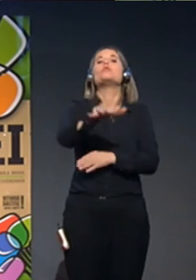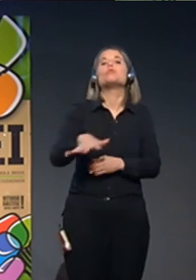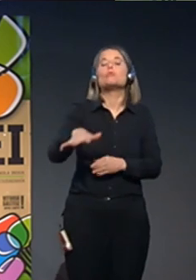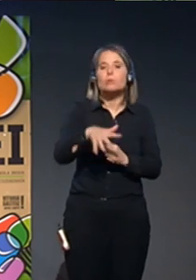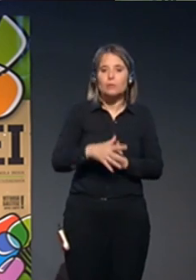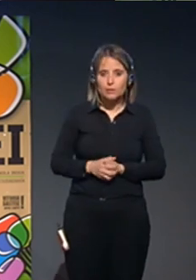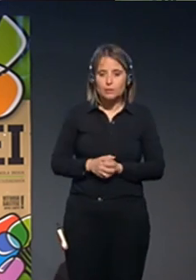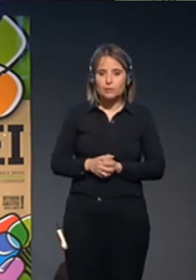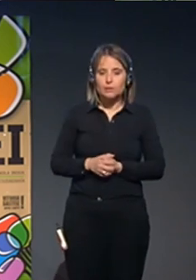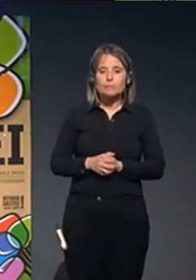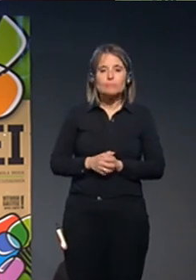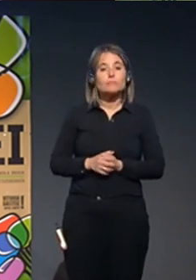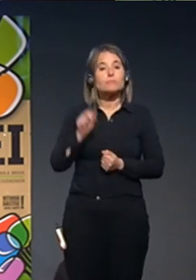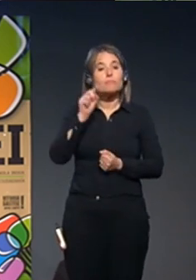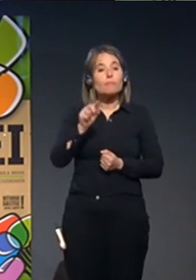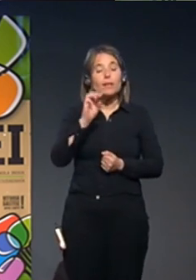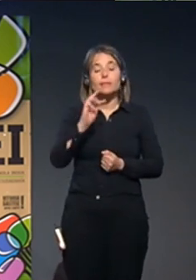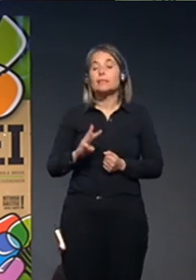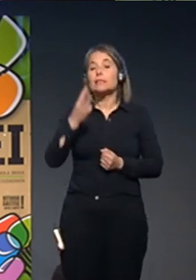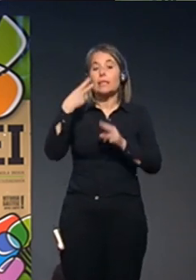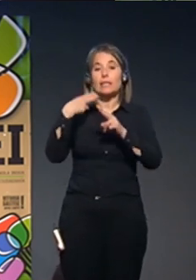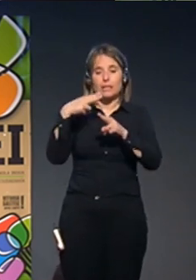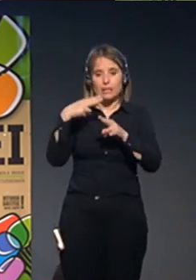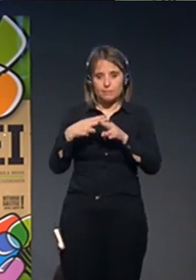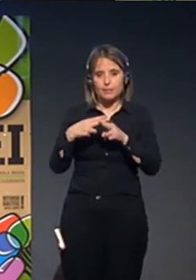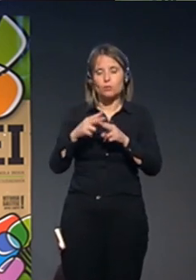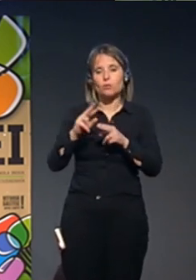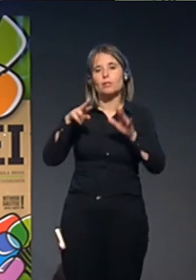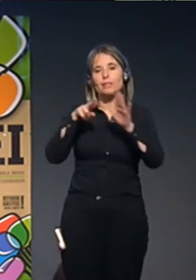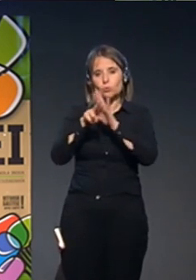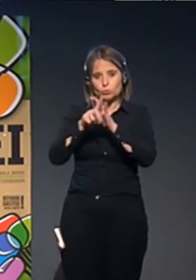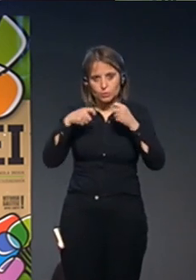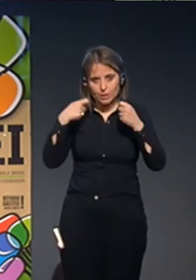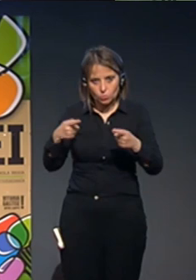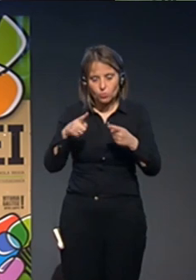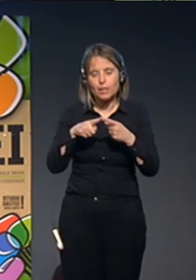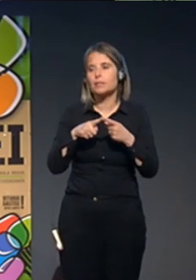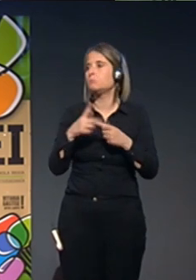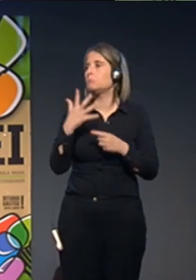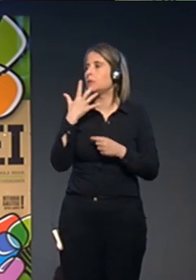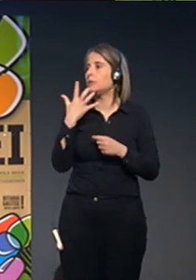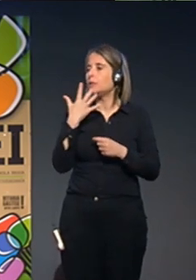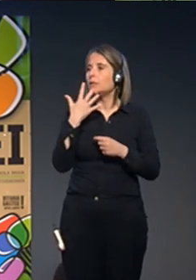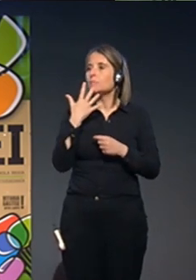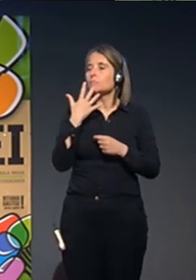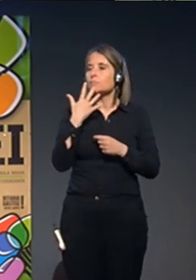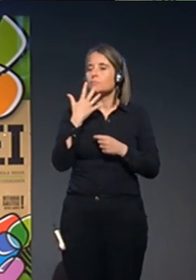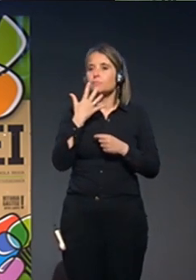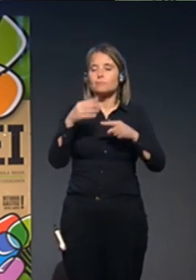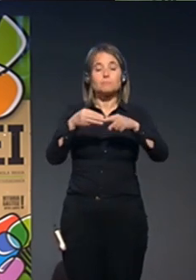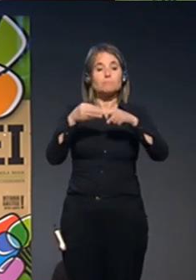ir y ese tercer elemento primero recursos naturales como